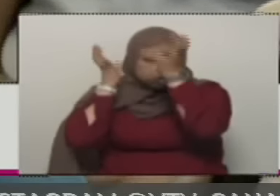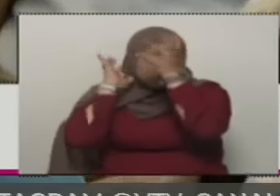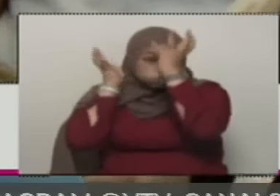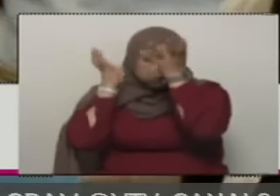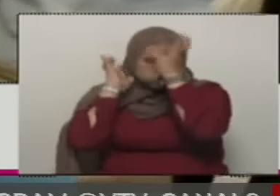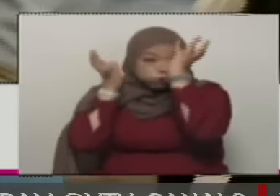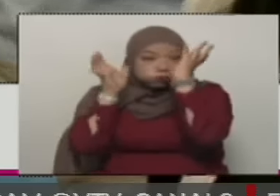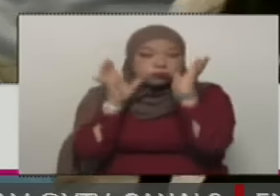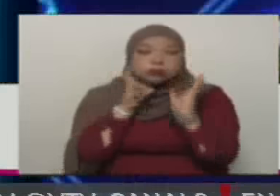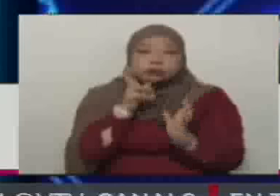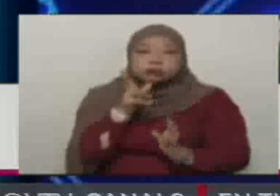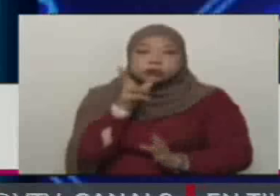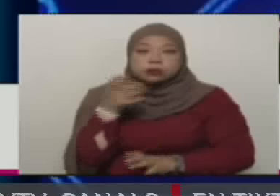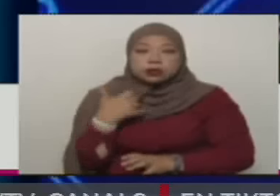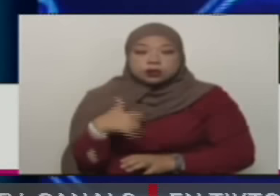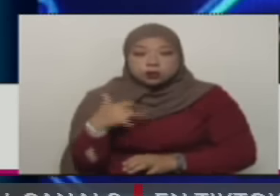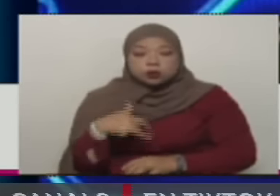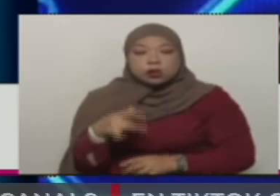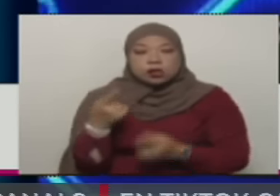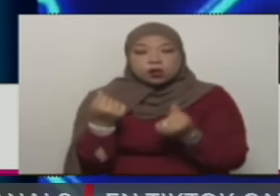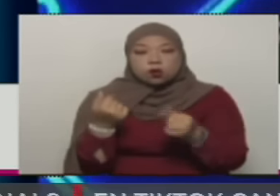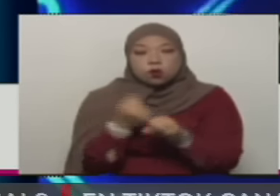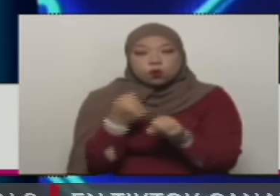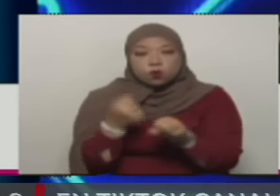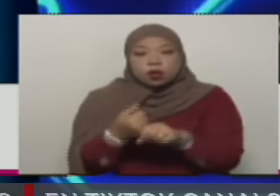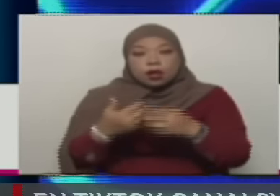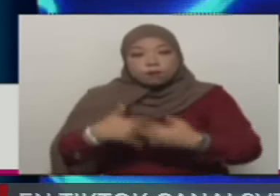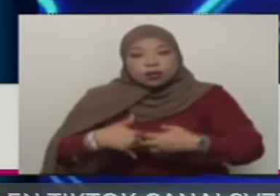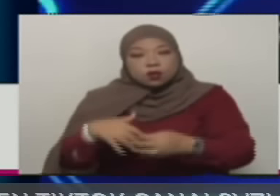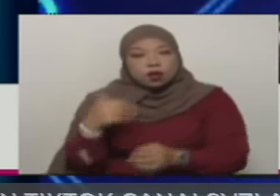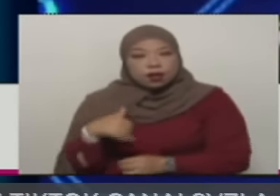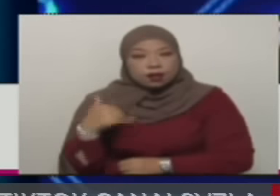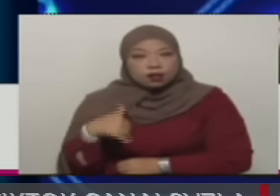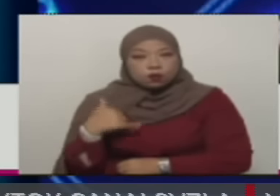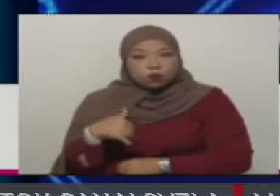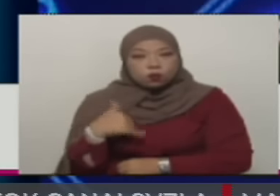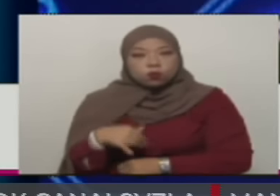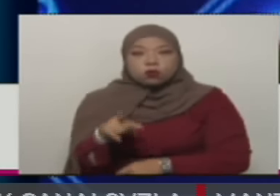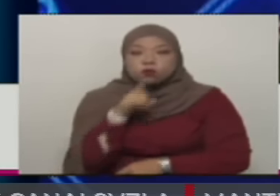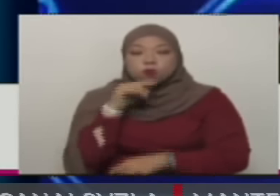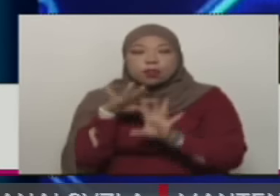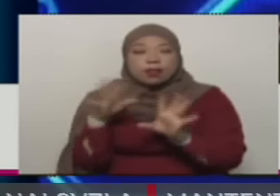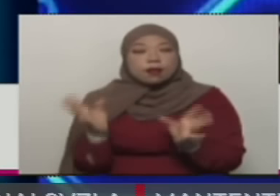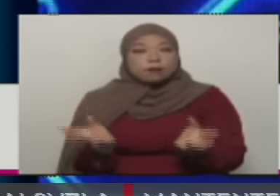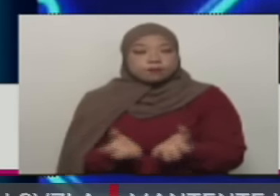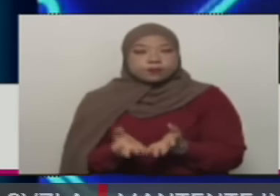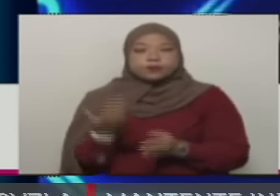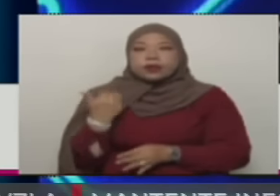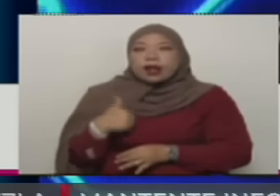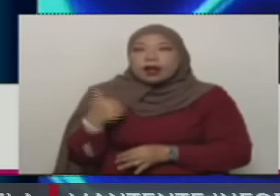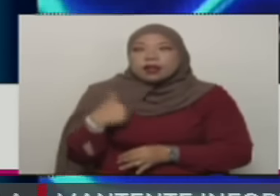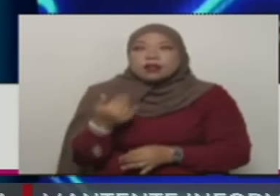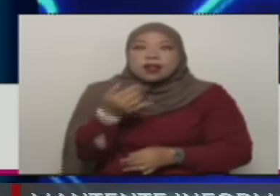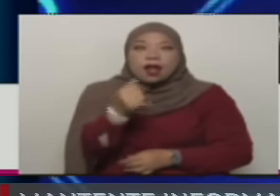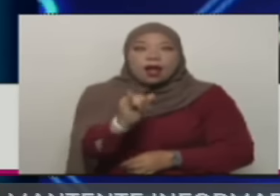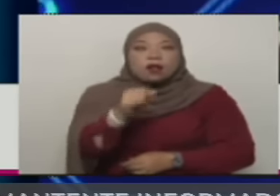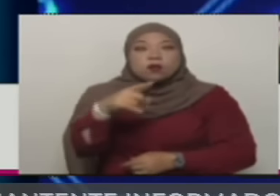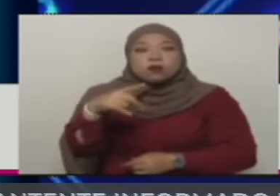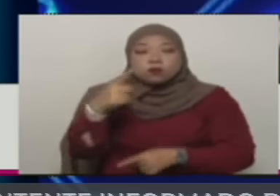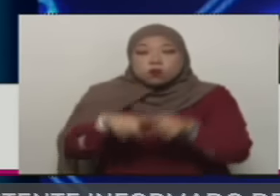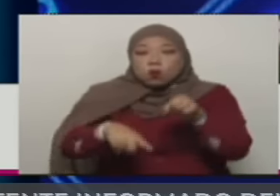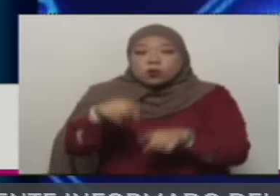está destrozando el aparato económico e industrial de Argentina con inflación récord mundial. Argentina tiene ahorita la inflación más alta